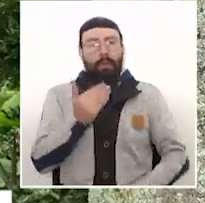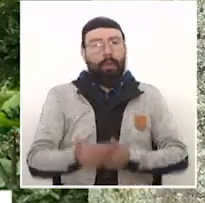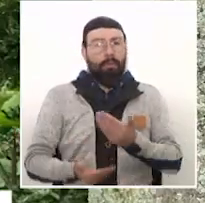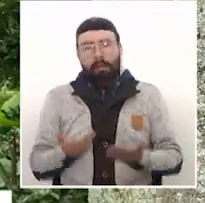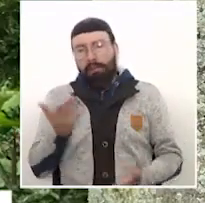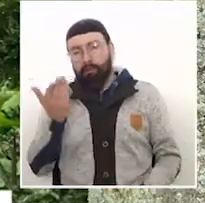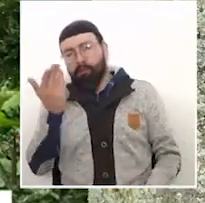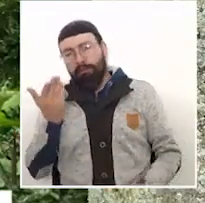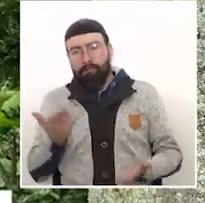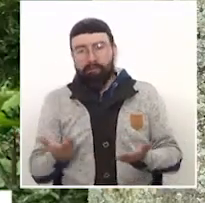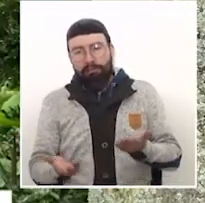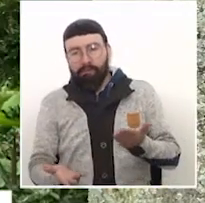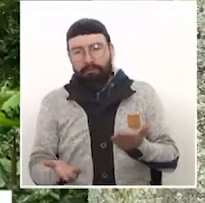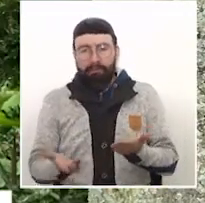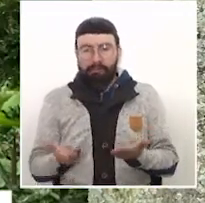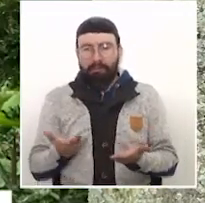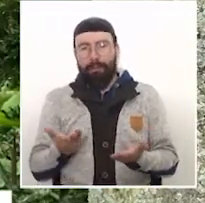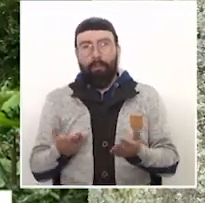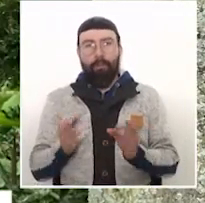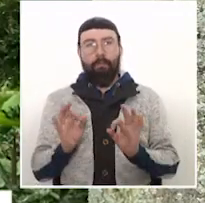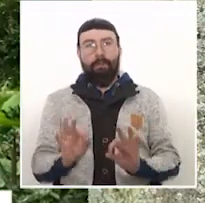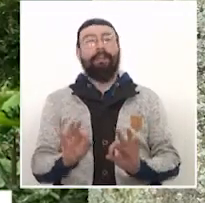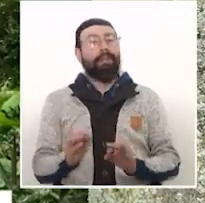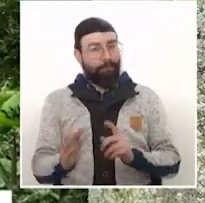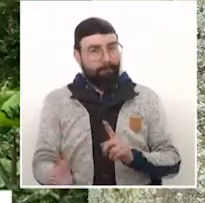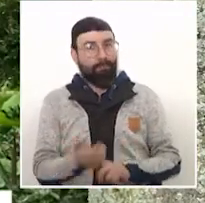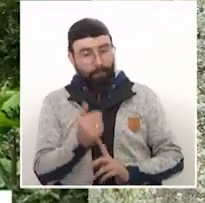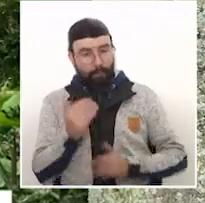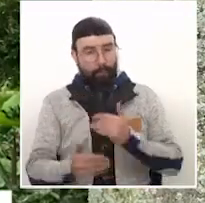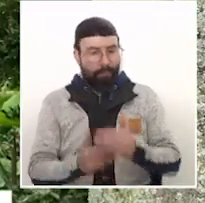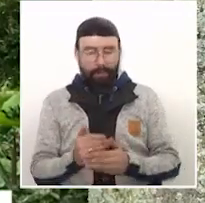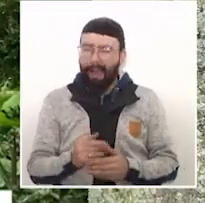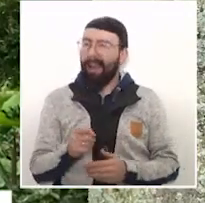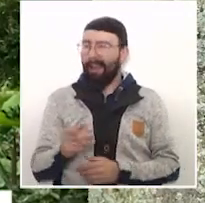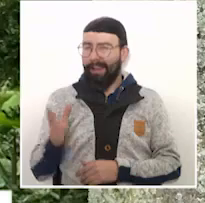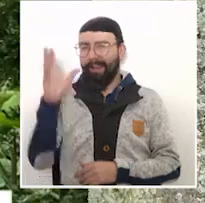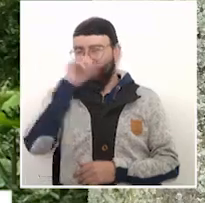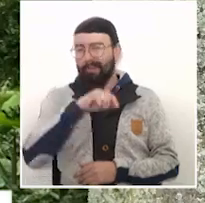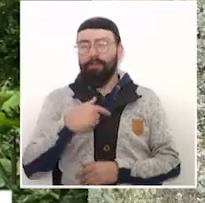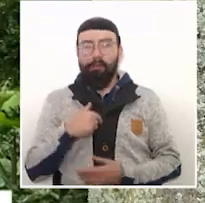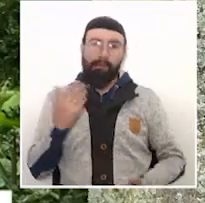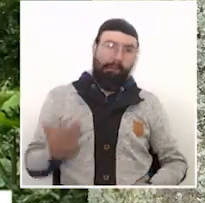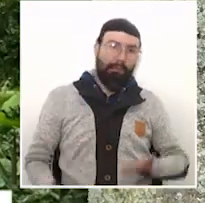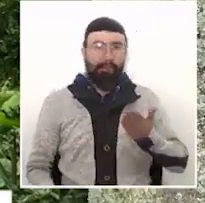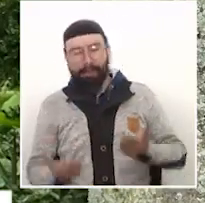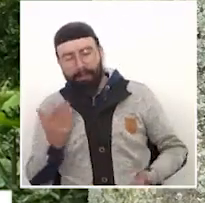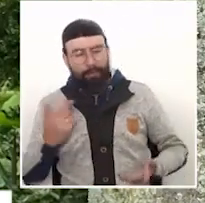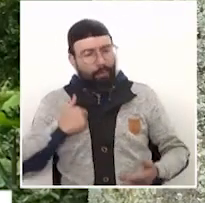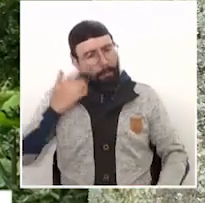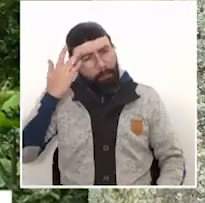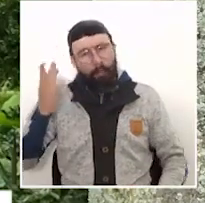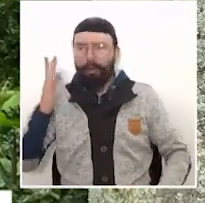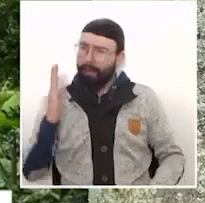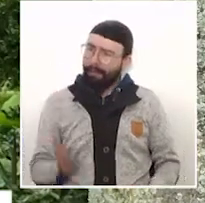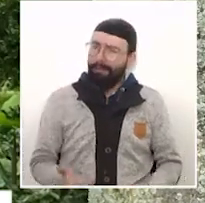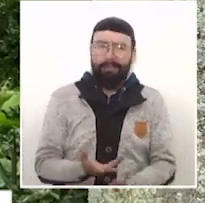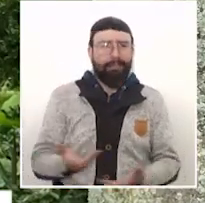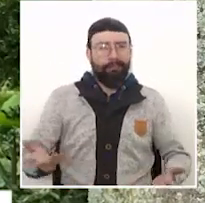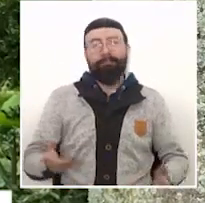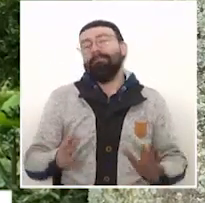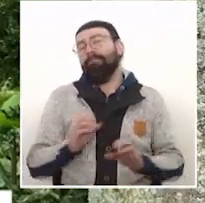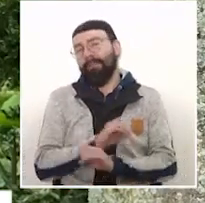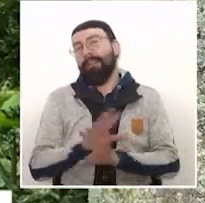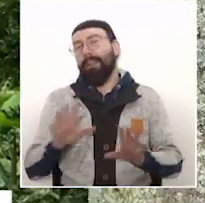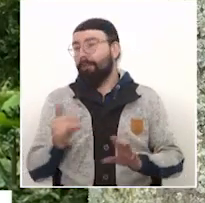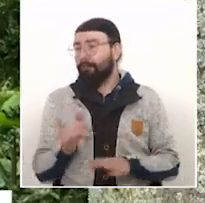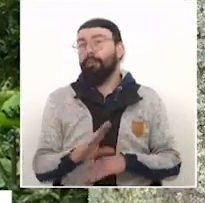ya entendí de dónde era que venían los desequilibrios y toda esa cosa tan rara que uno dice, pero ¿por qué todo esto? Porque simplemente